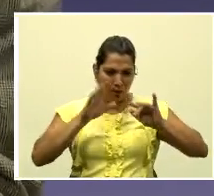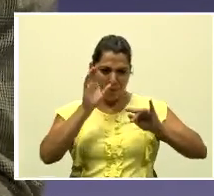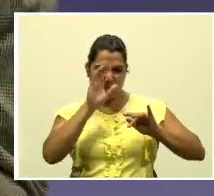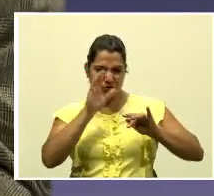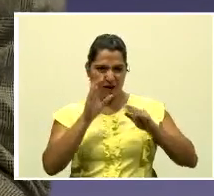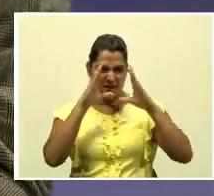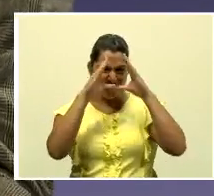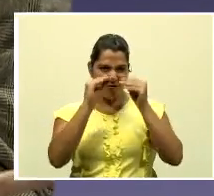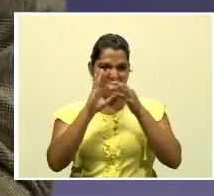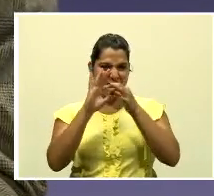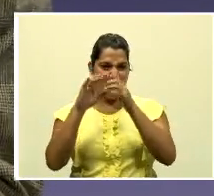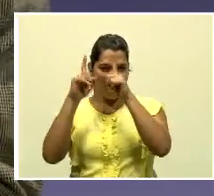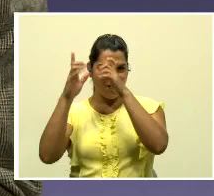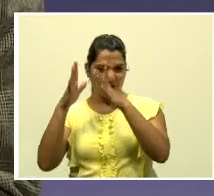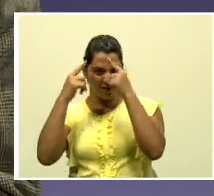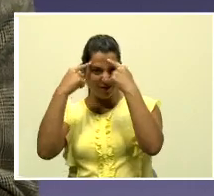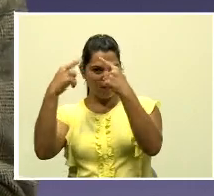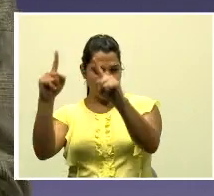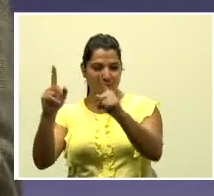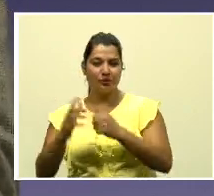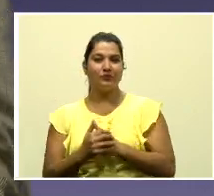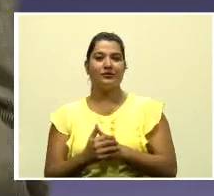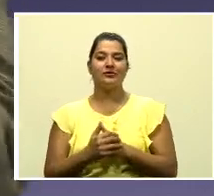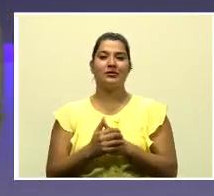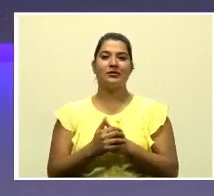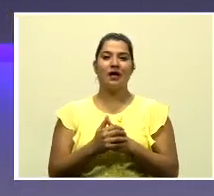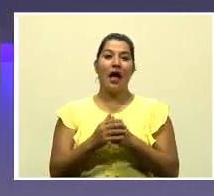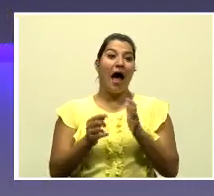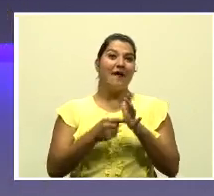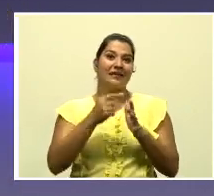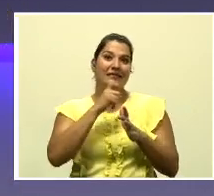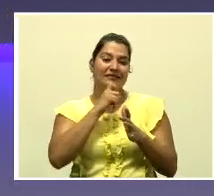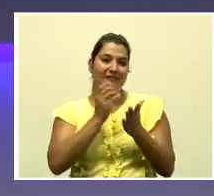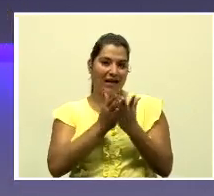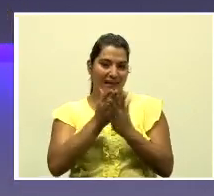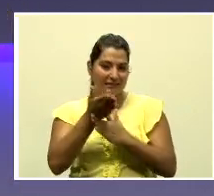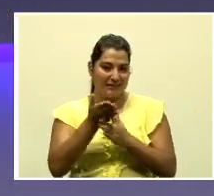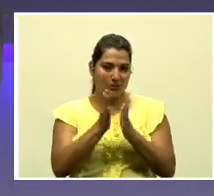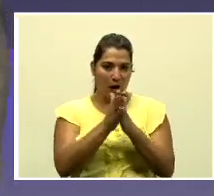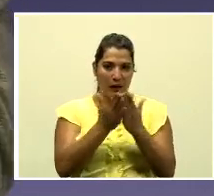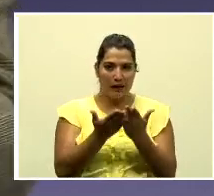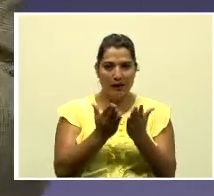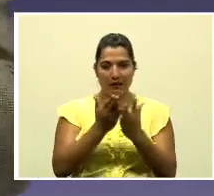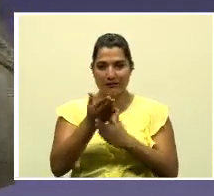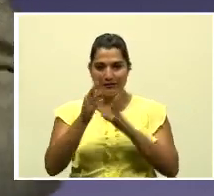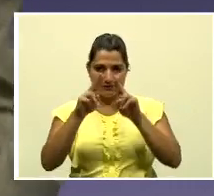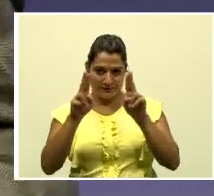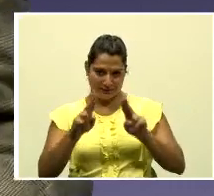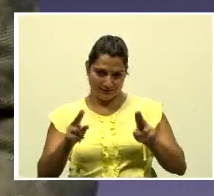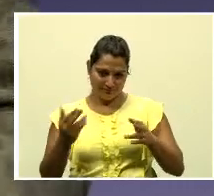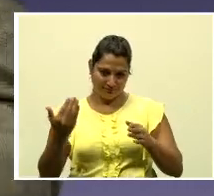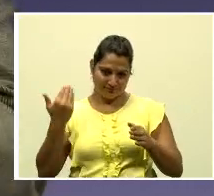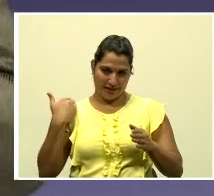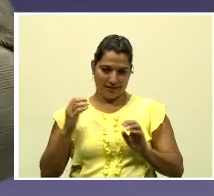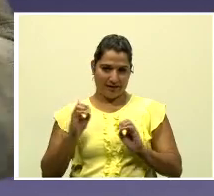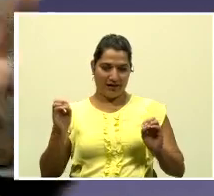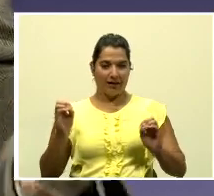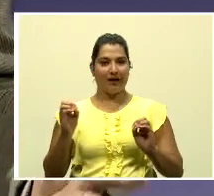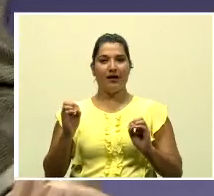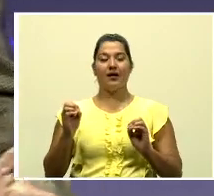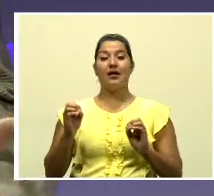uno sabía que existían ciertas imágenes, pero era difícil también el acceso a los libros, ¿verdad? Y en ese momento pues ya allá